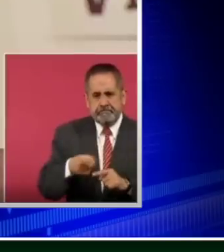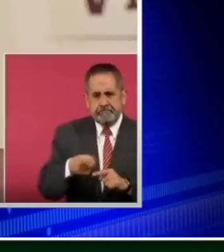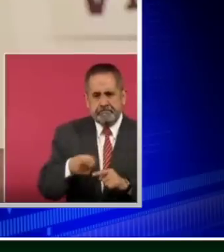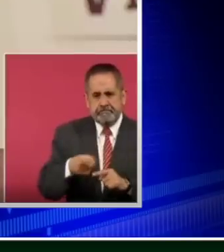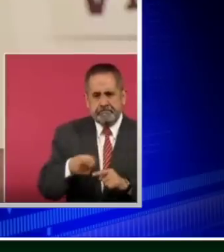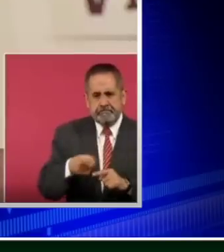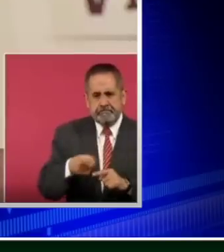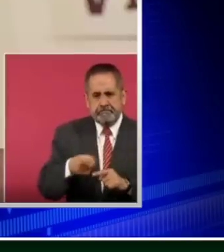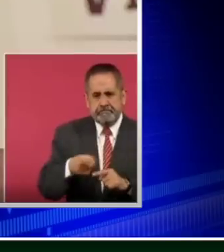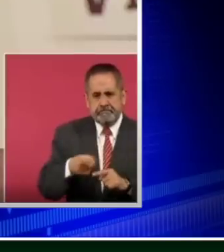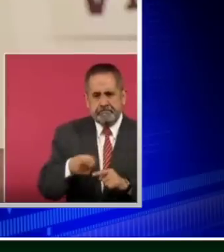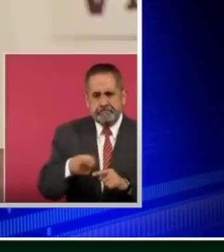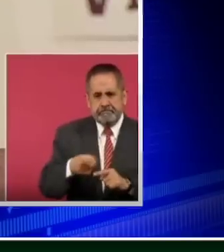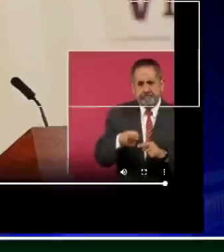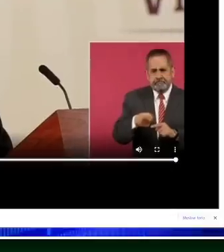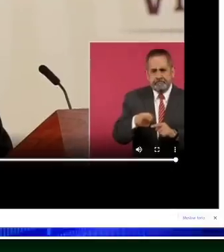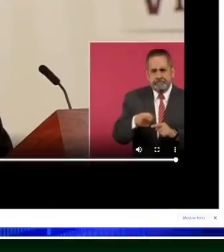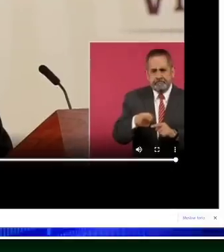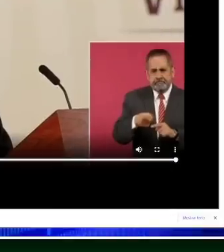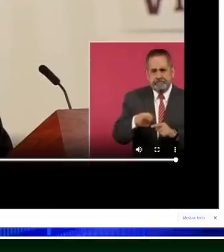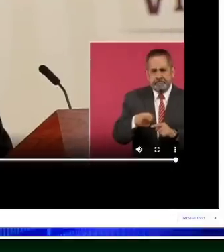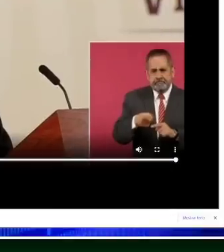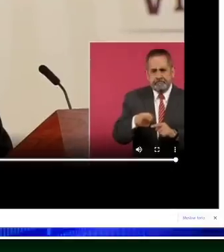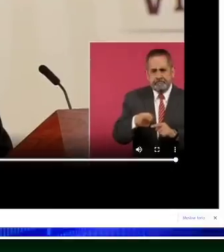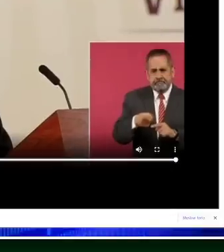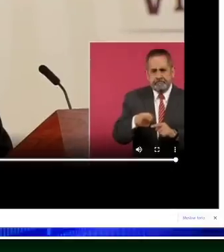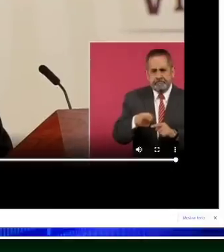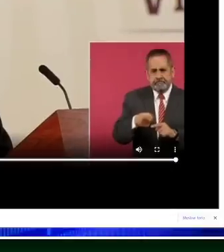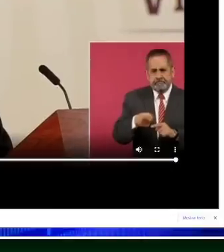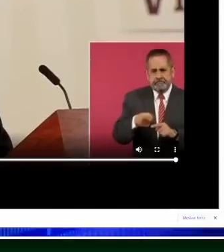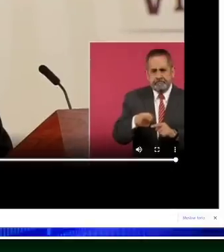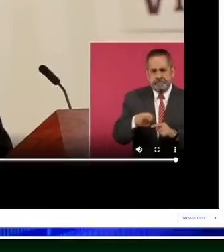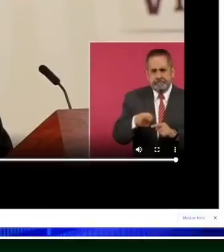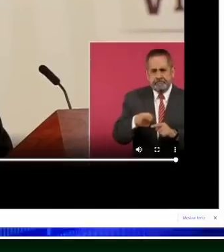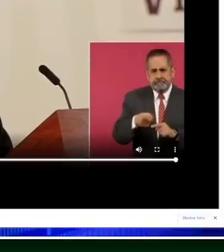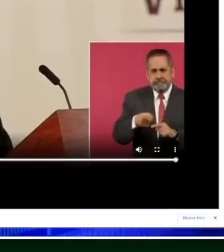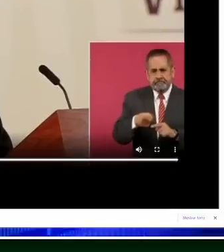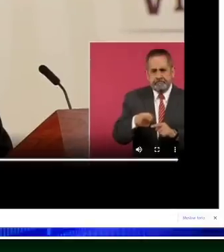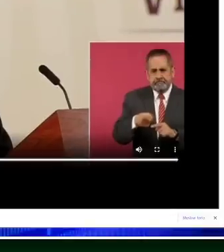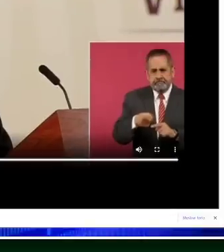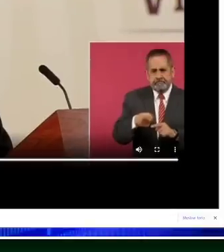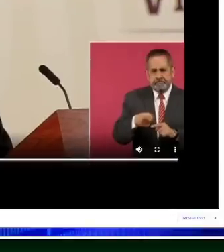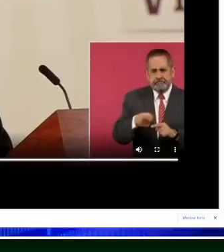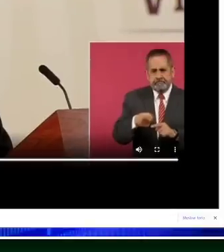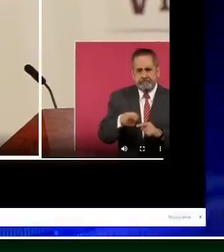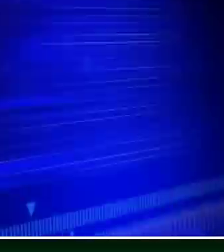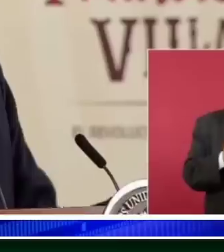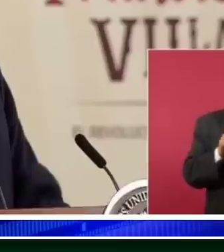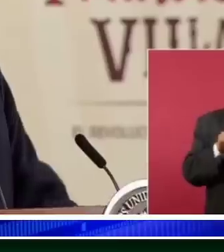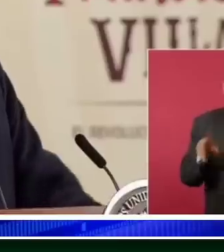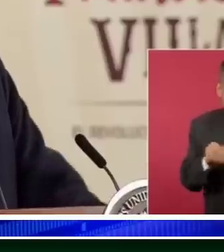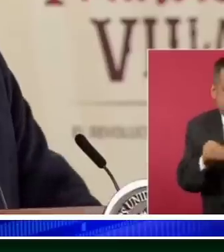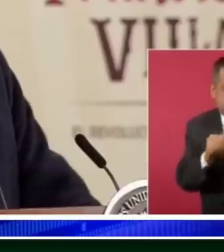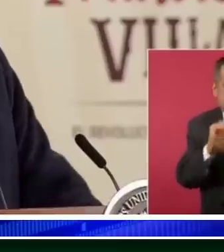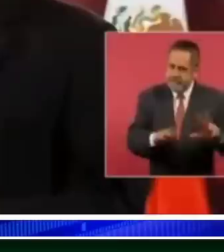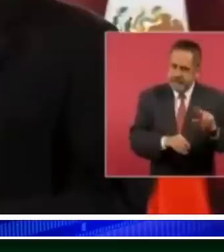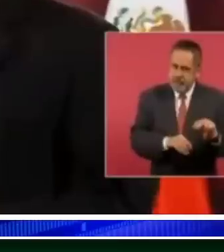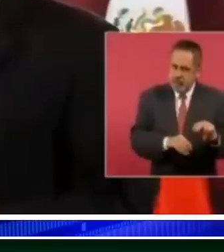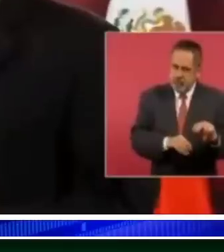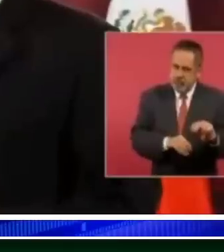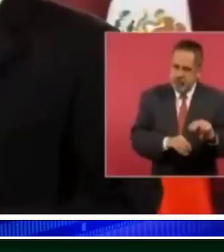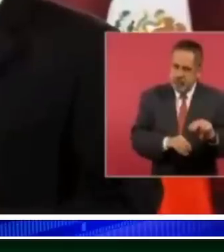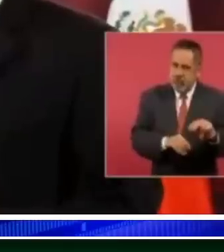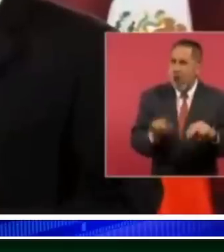Así es esa también es una de las consignas principales de la cuarta transformación respetar